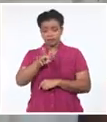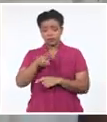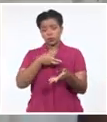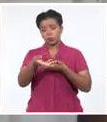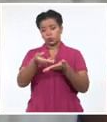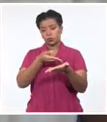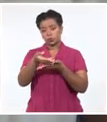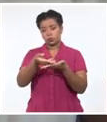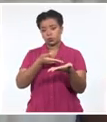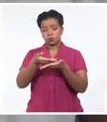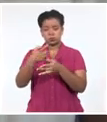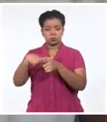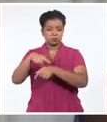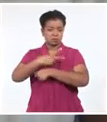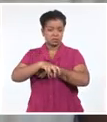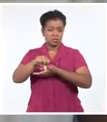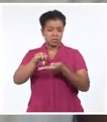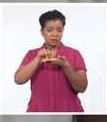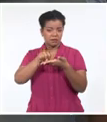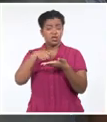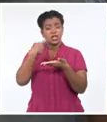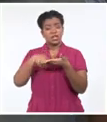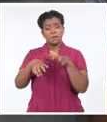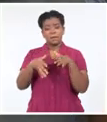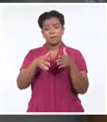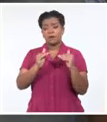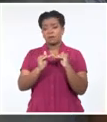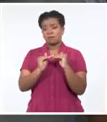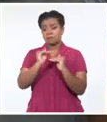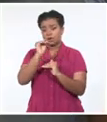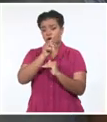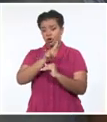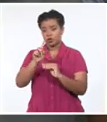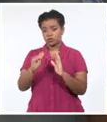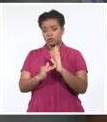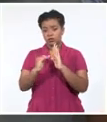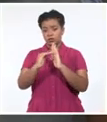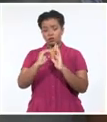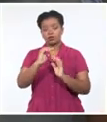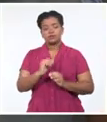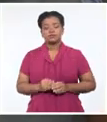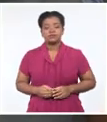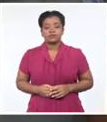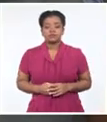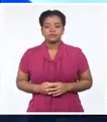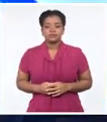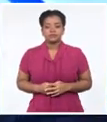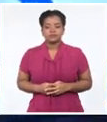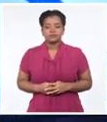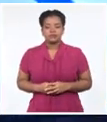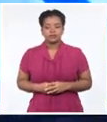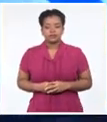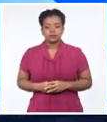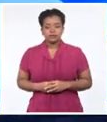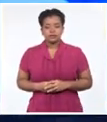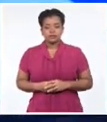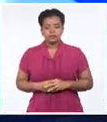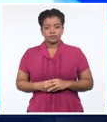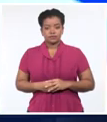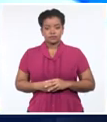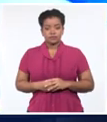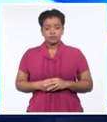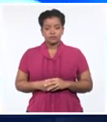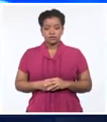de servicios debe sobrepasar los 11 millones en moneda libremente convertibles para el colectivo de